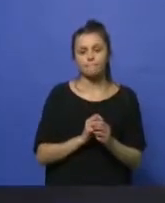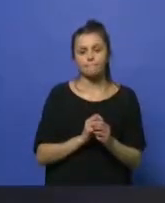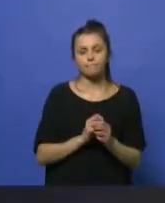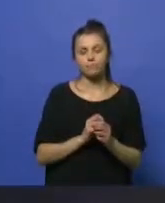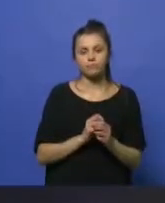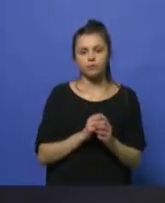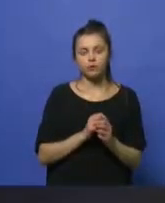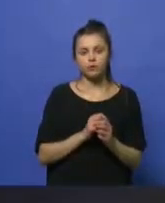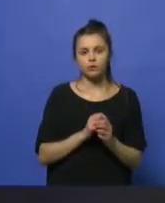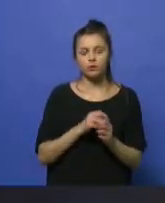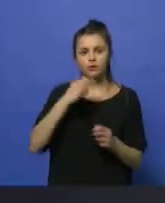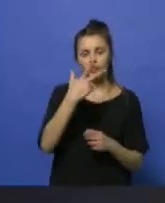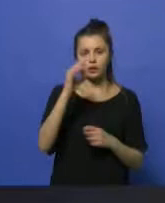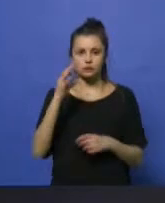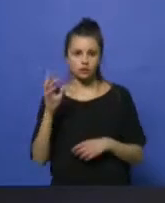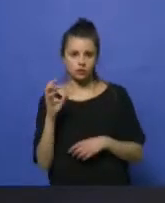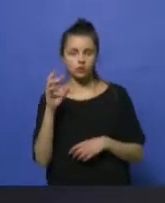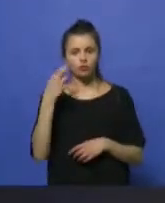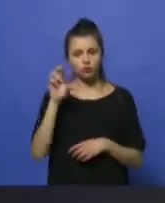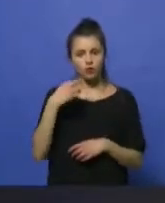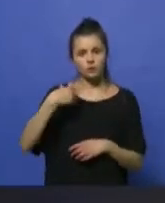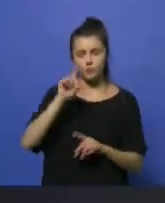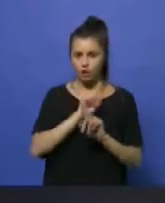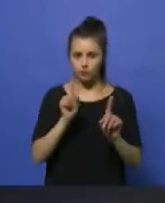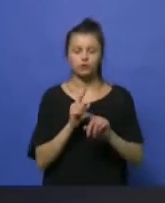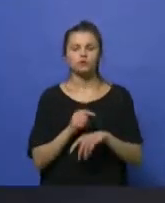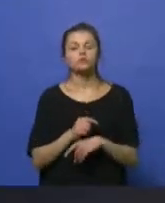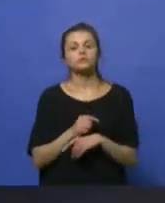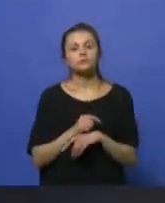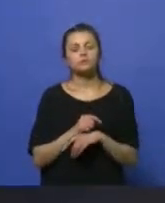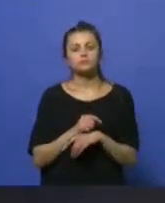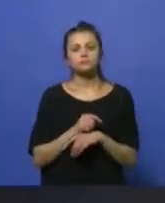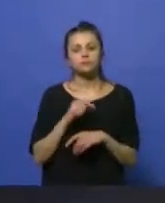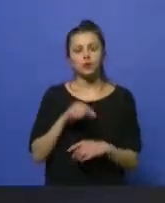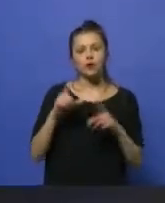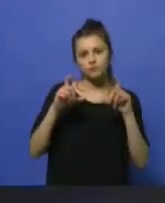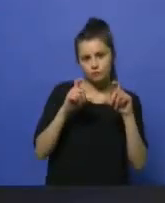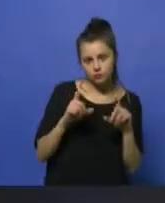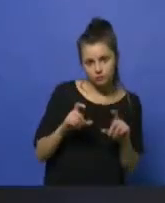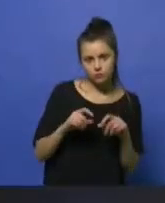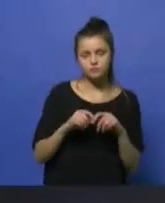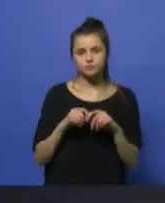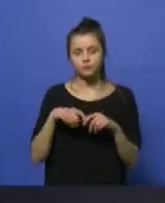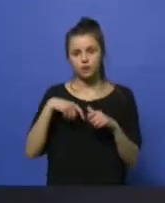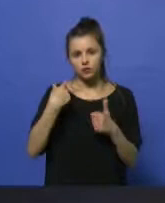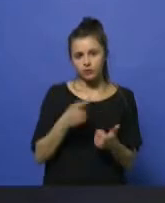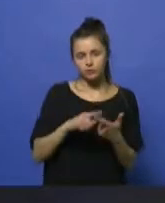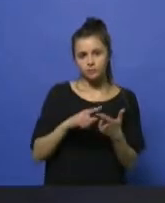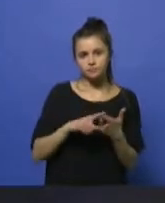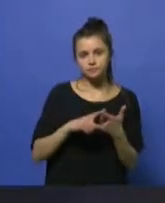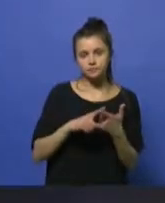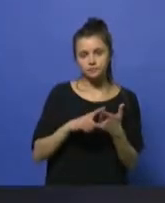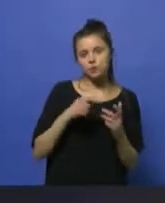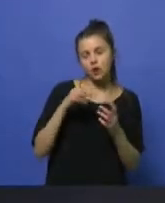No puede pasar los 300 dólares. Porque uno, sí, entiendo que la autorización es que uno podés decir que es para fotos. Exacto. Y el otro lo usás como para